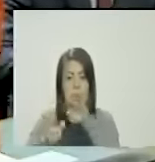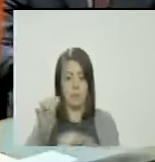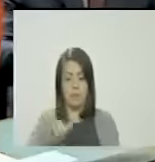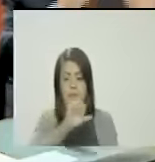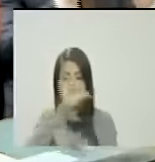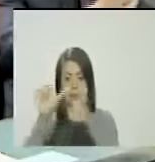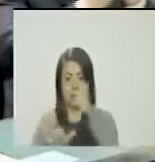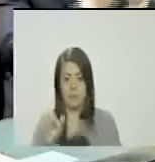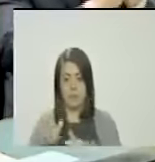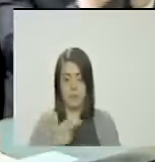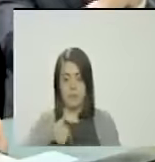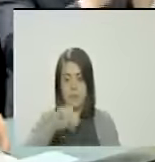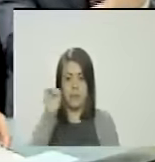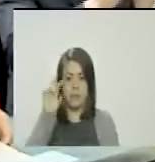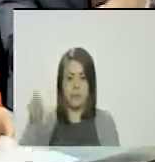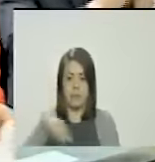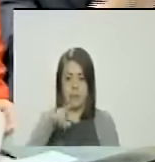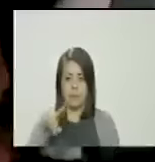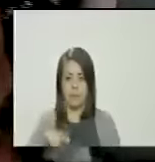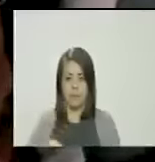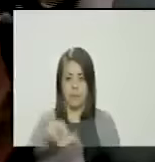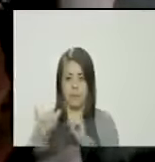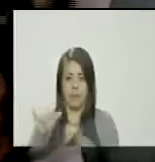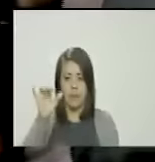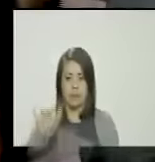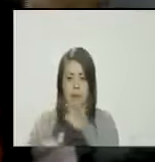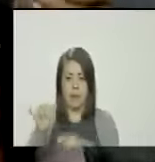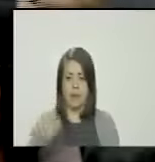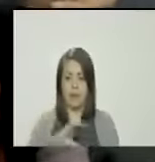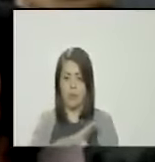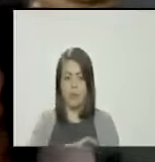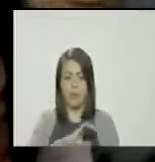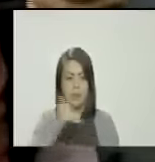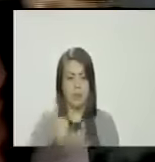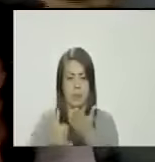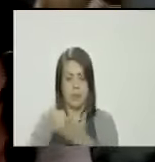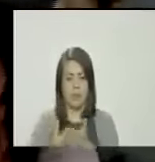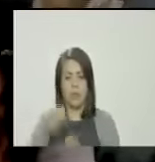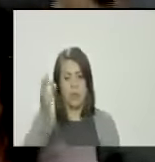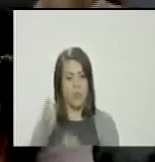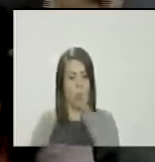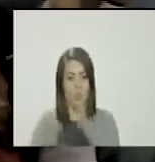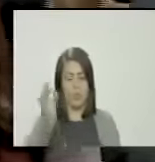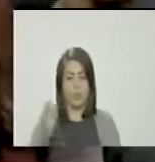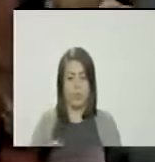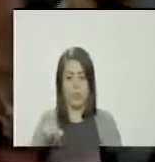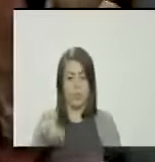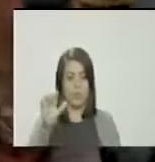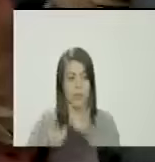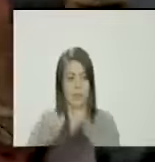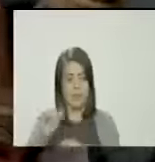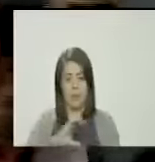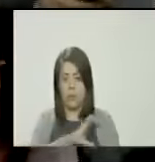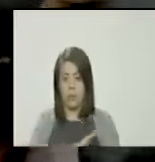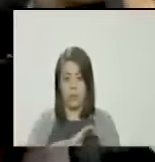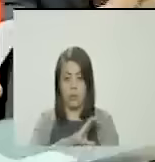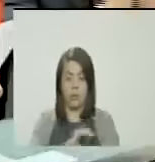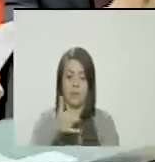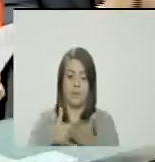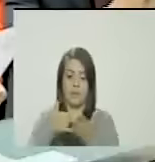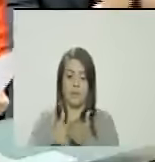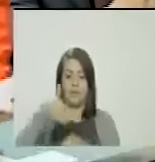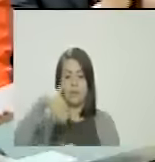secretaria y subsecretaria de nuestra Asamblea Nacional, secretaria del Comité de Postulaciones Judiciales y secretaria del Comité de